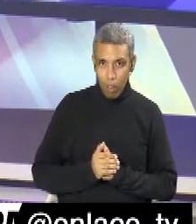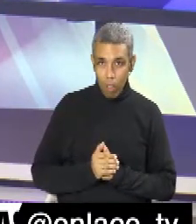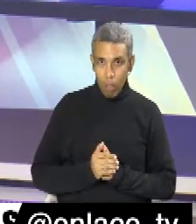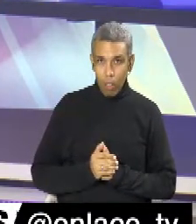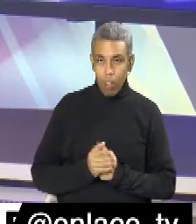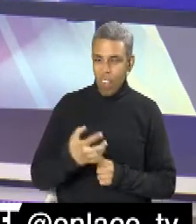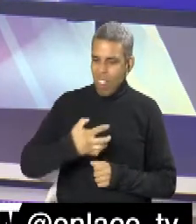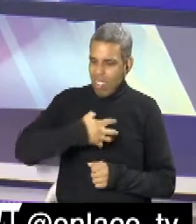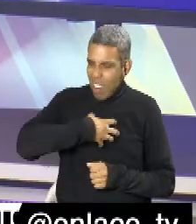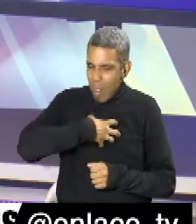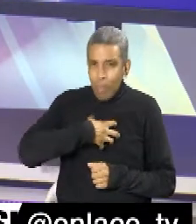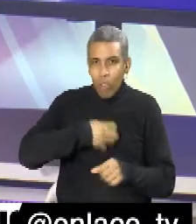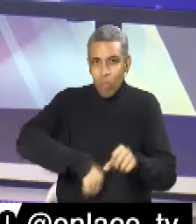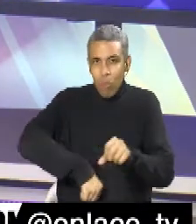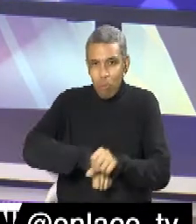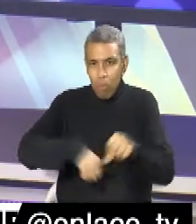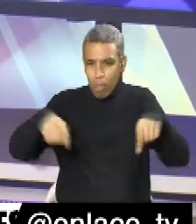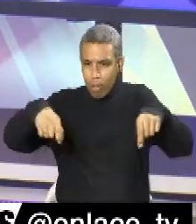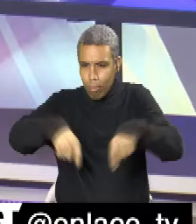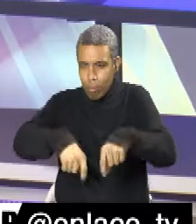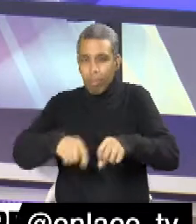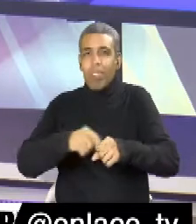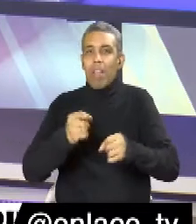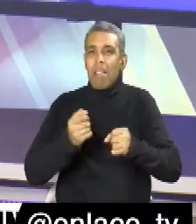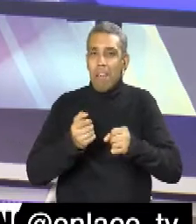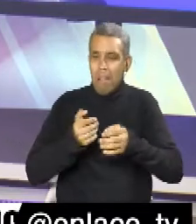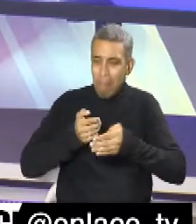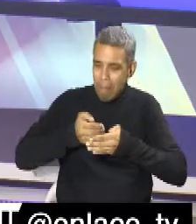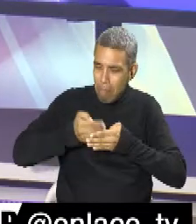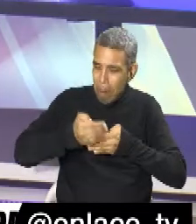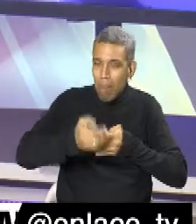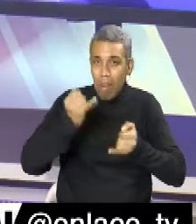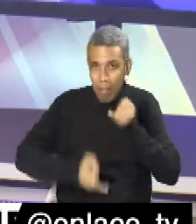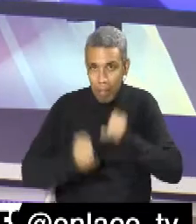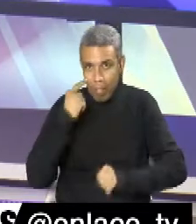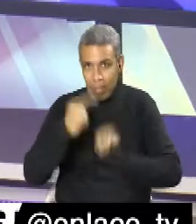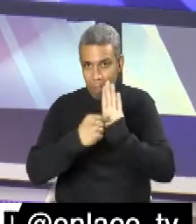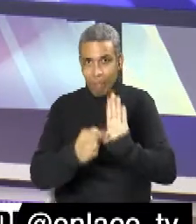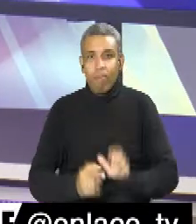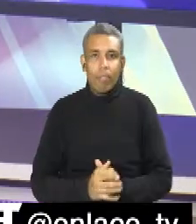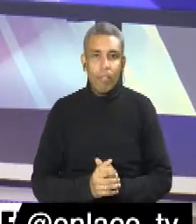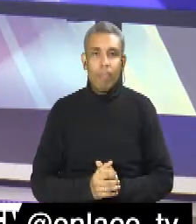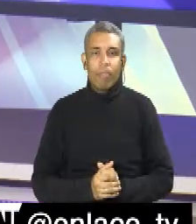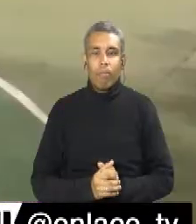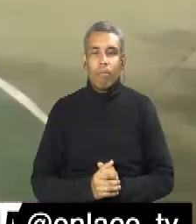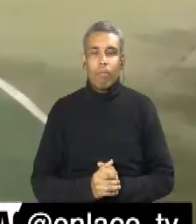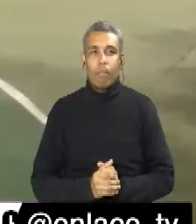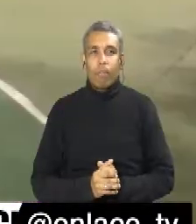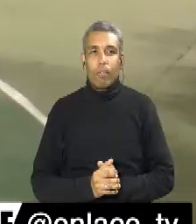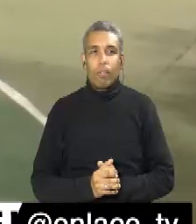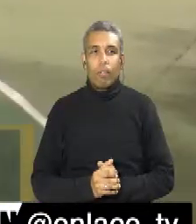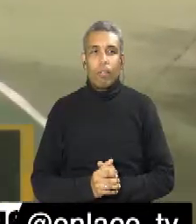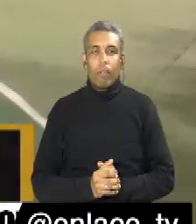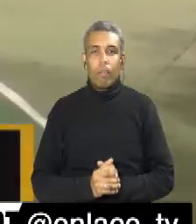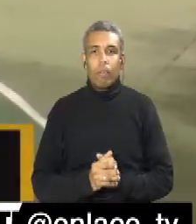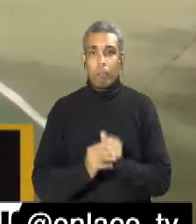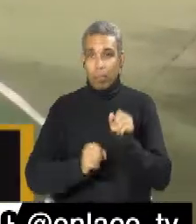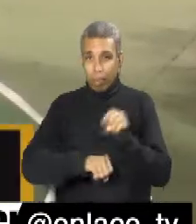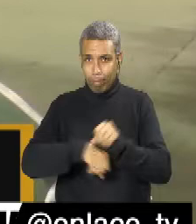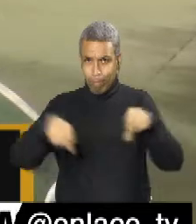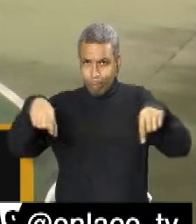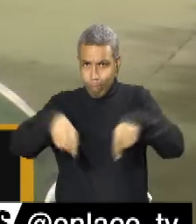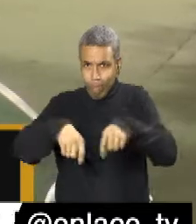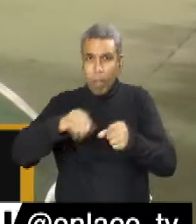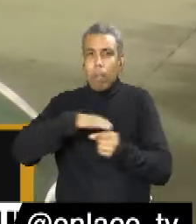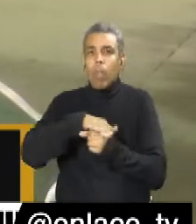final del torneo de microfútbol descentralizado Copa Juan de Jesús León López. En la polideportiva del barrio La Tora